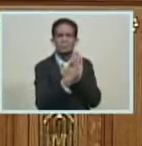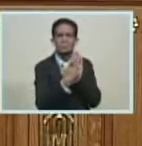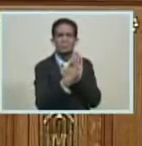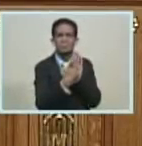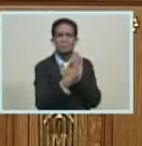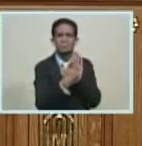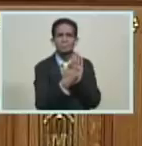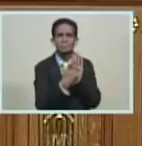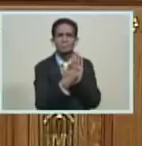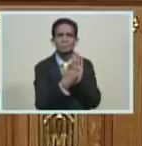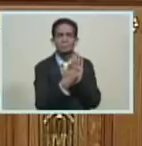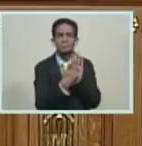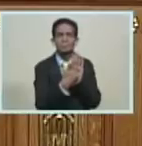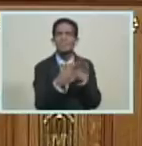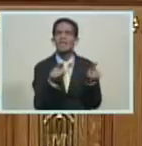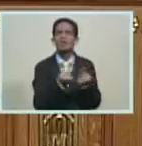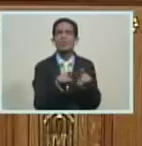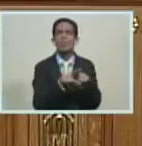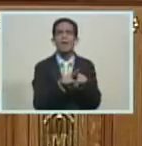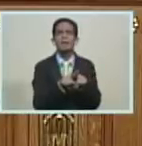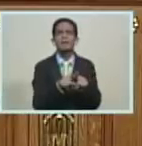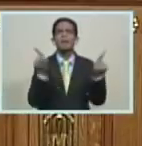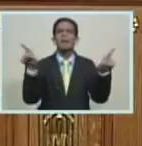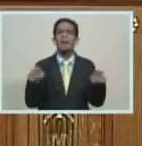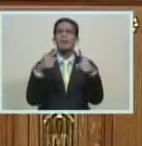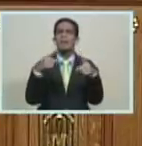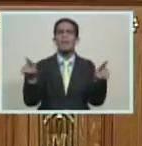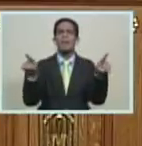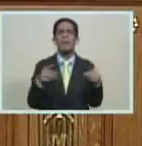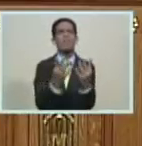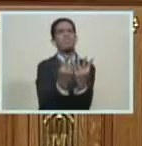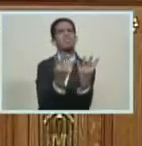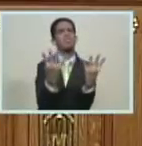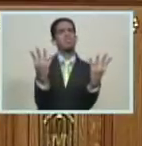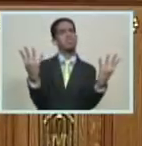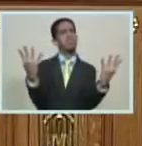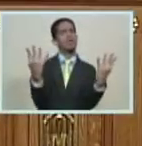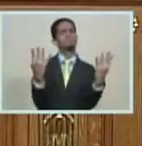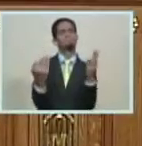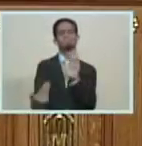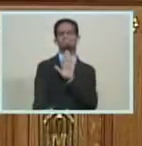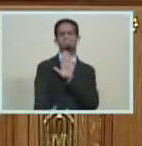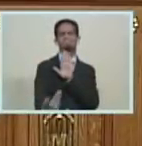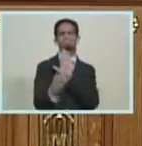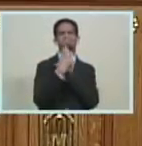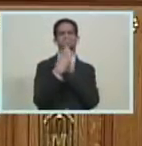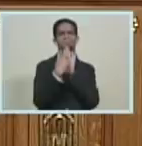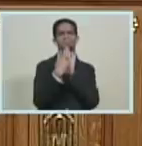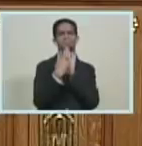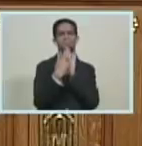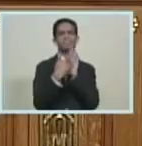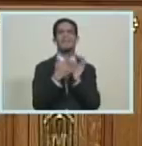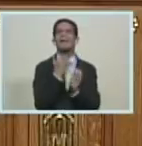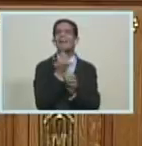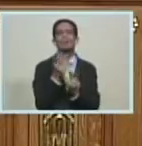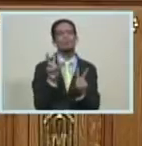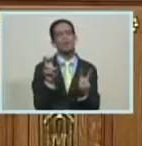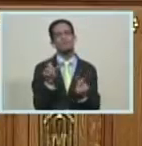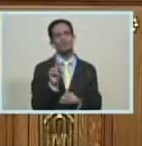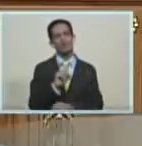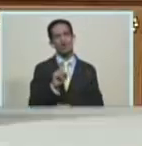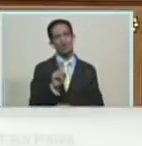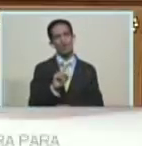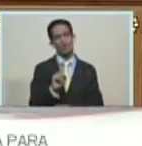Hay un coro antivenezolano, antibolivariano, no es nuevo. Es el